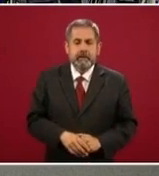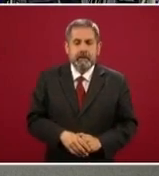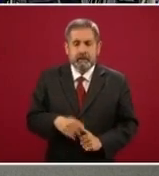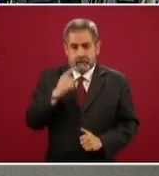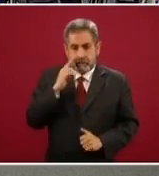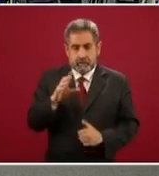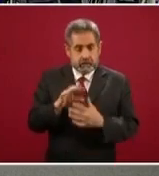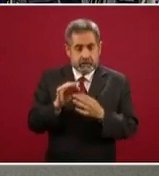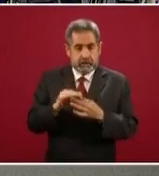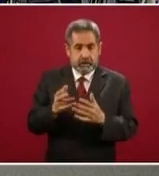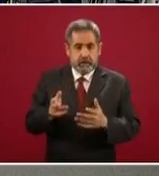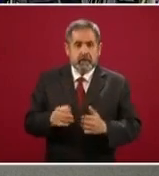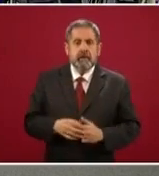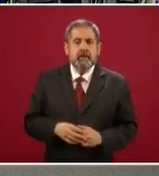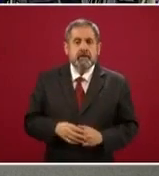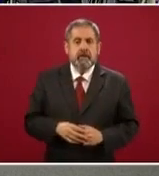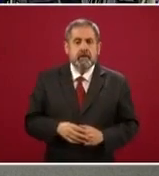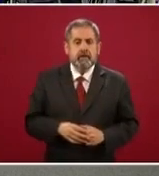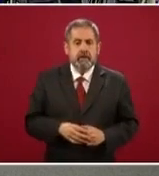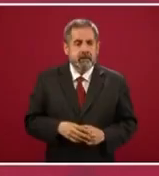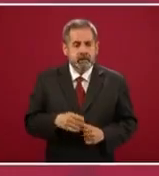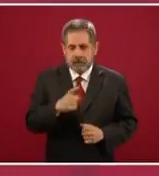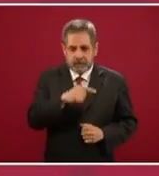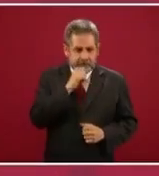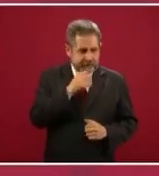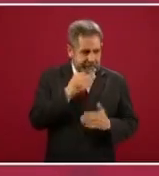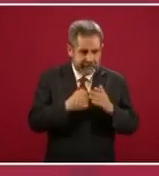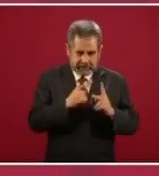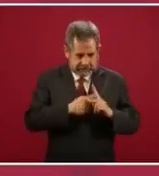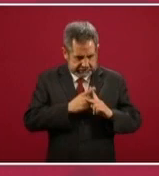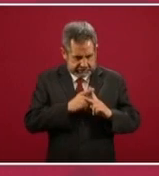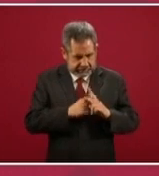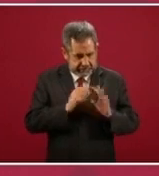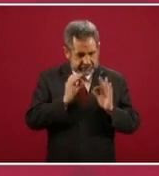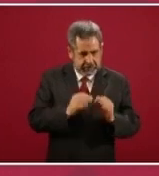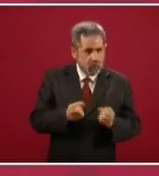Pero miren, no han hecho cuentas.